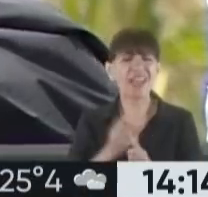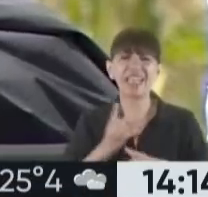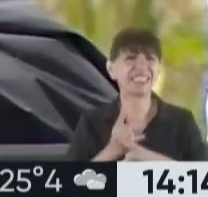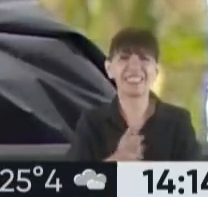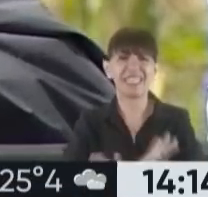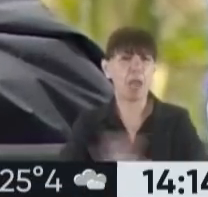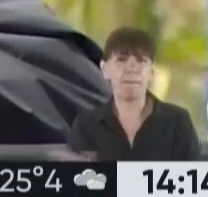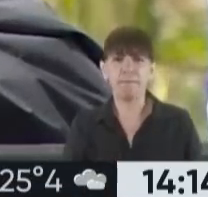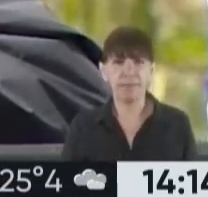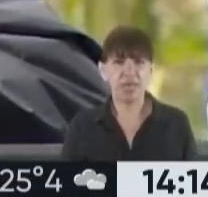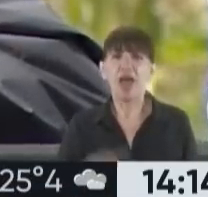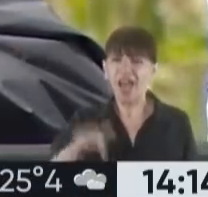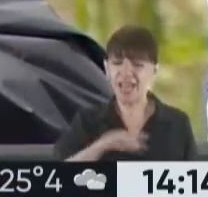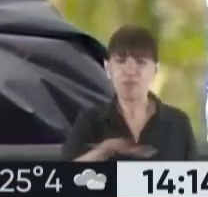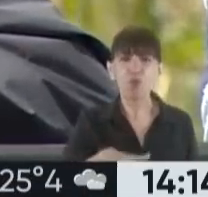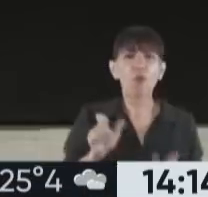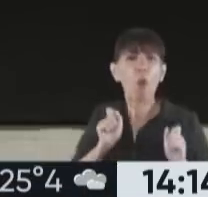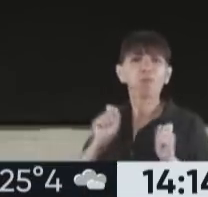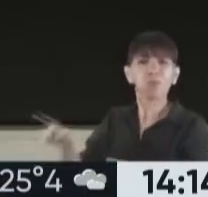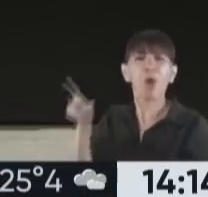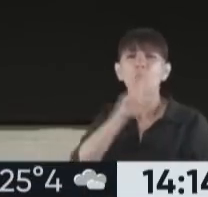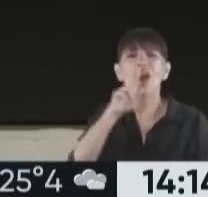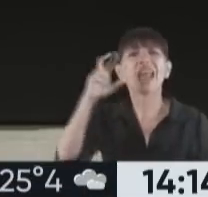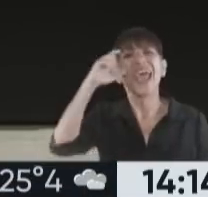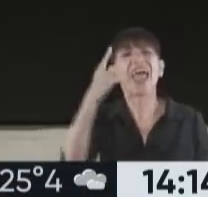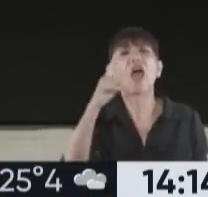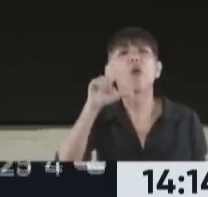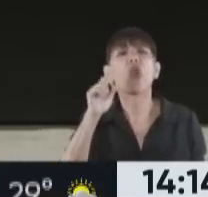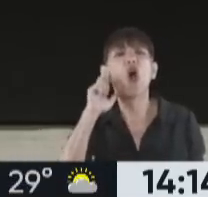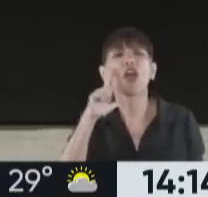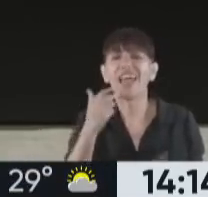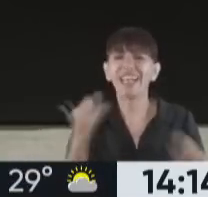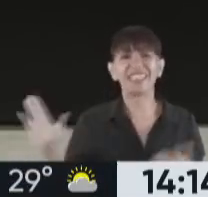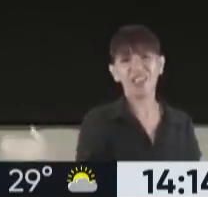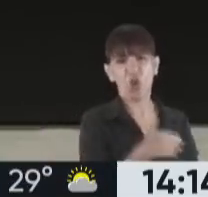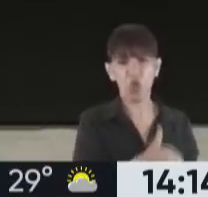siempre. En el pueblo de Eulogia Tapia. Gracias a todos y a todas.